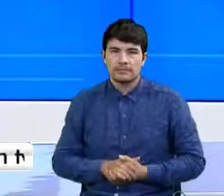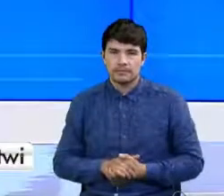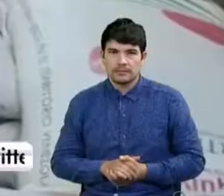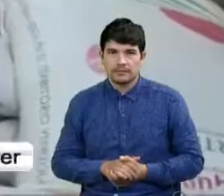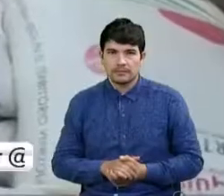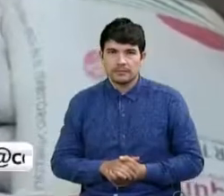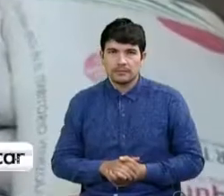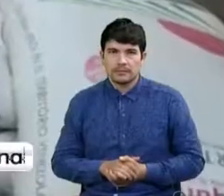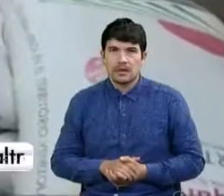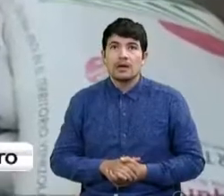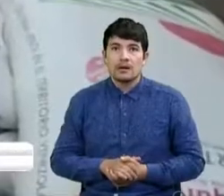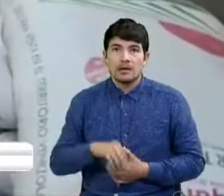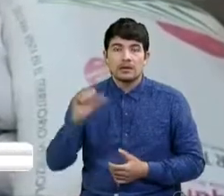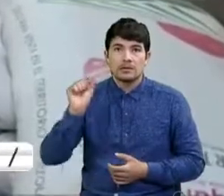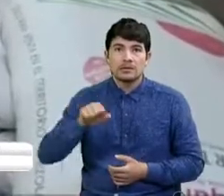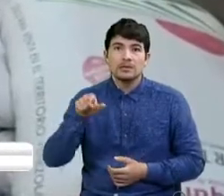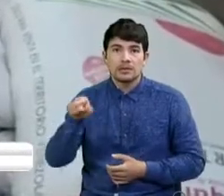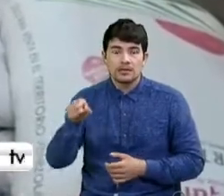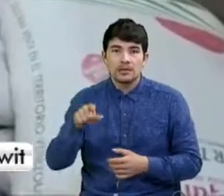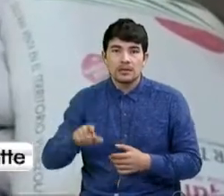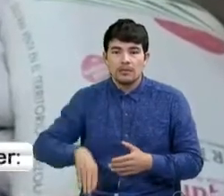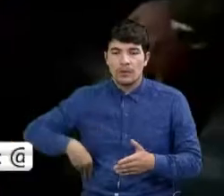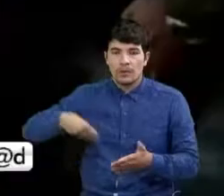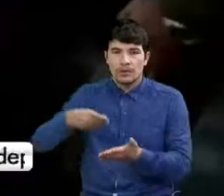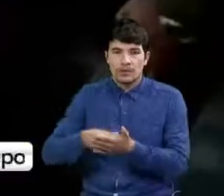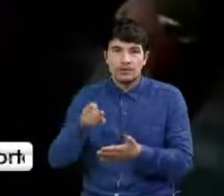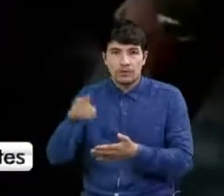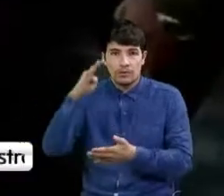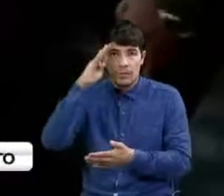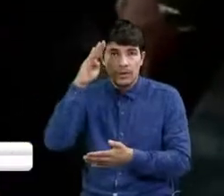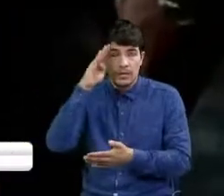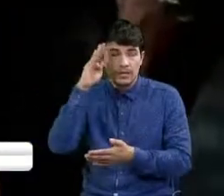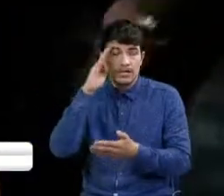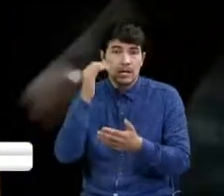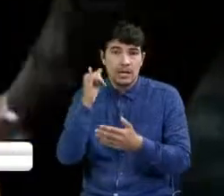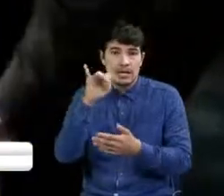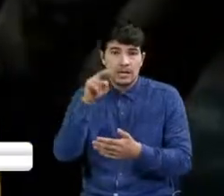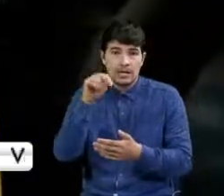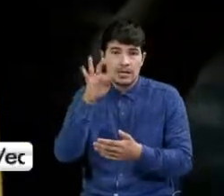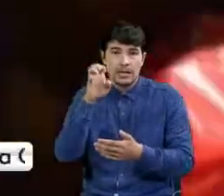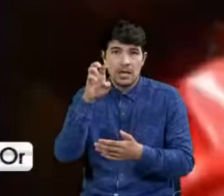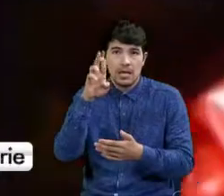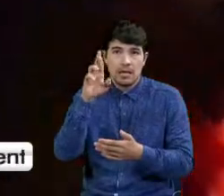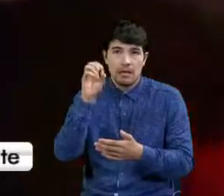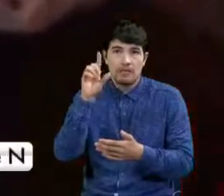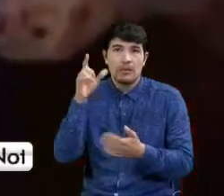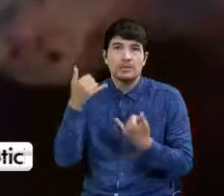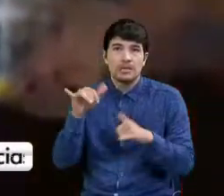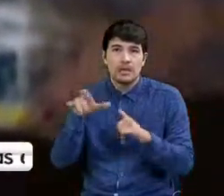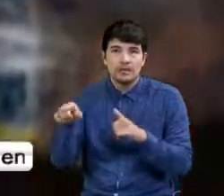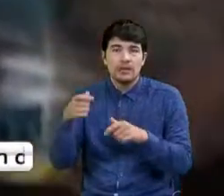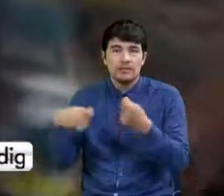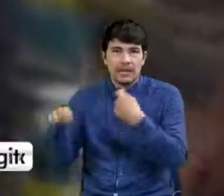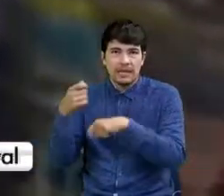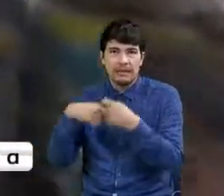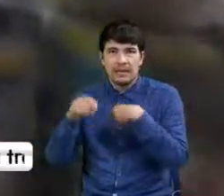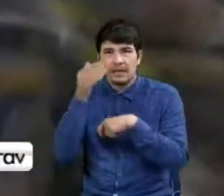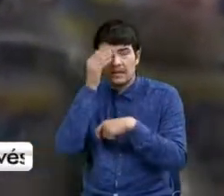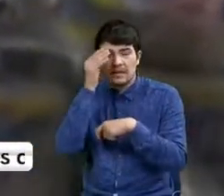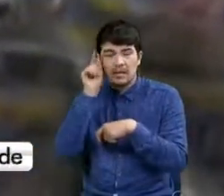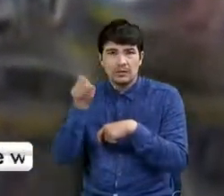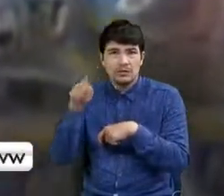en el marco de la variación bolsillo de cristal la policía interpol y fiscalía desmantelaron una red dedicada al contrabando en norte de santander